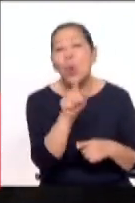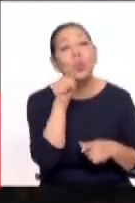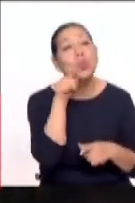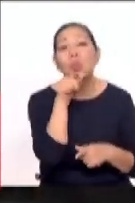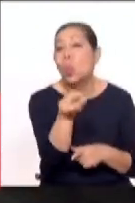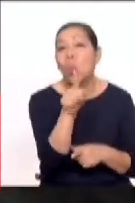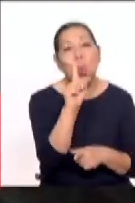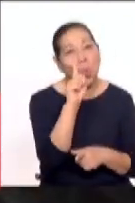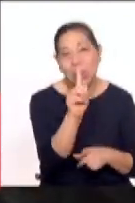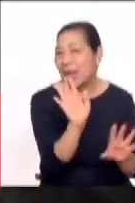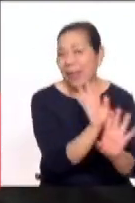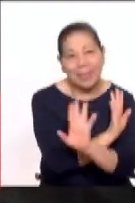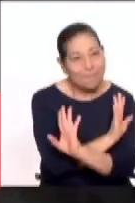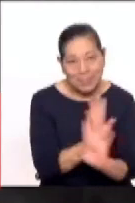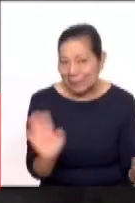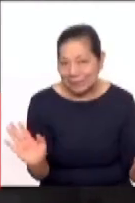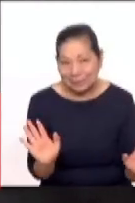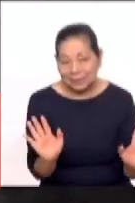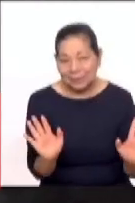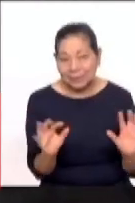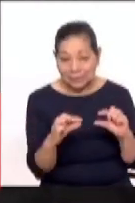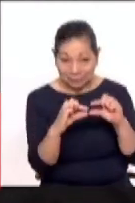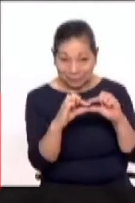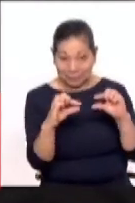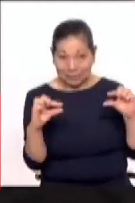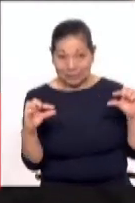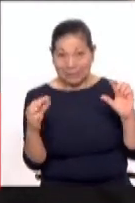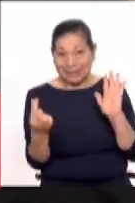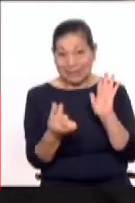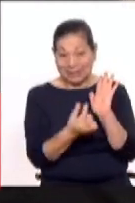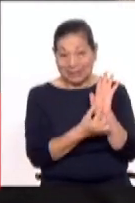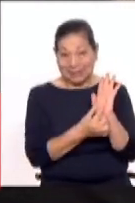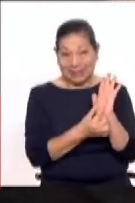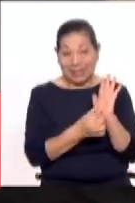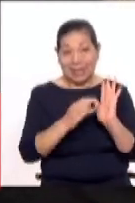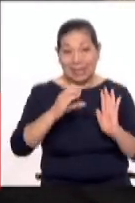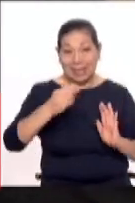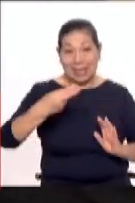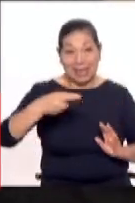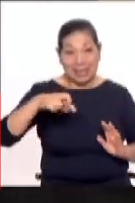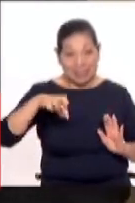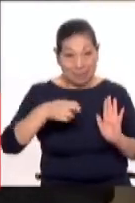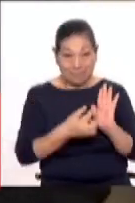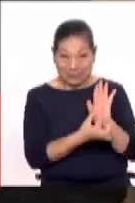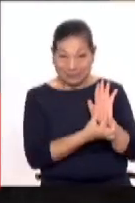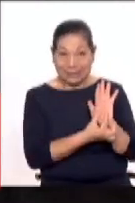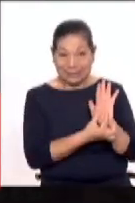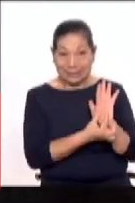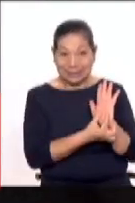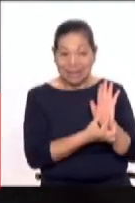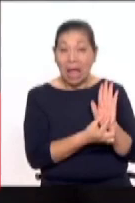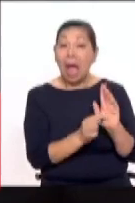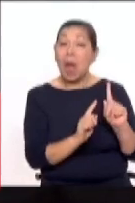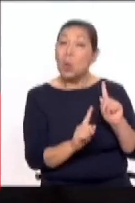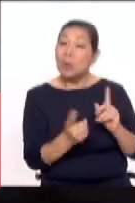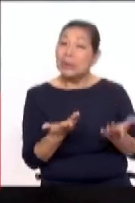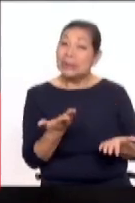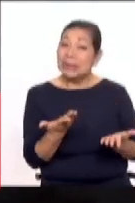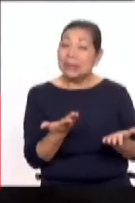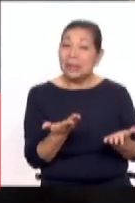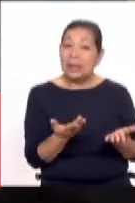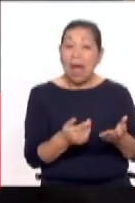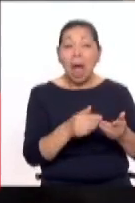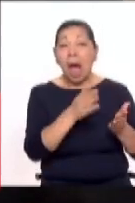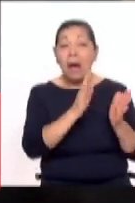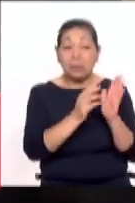nosotros lo podemos ver en la ranura donde insertamos el chip del servicio en el equipo celular, y algunas veces está en la